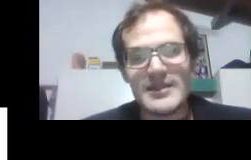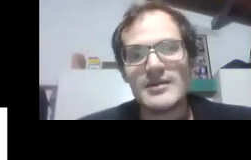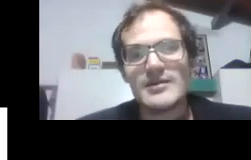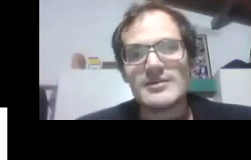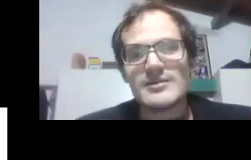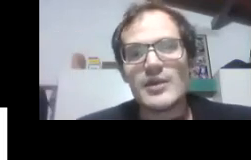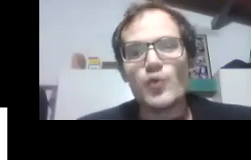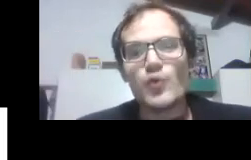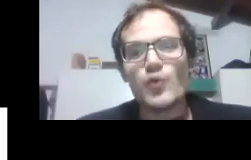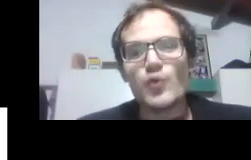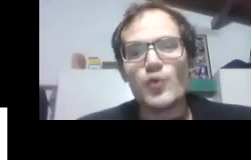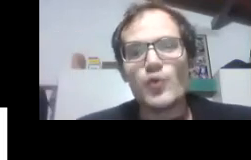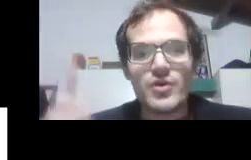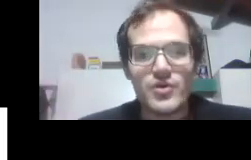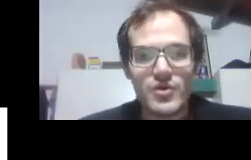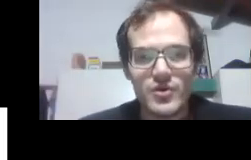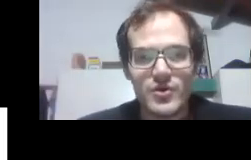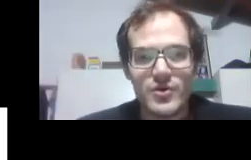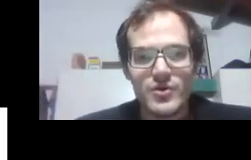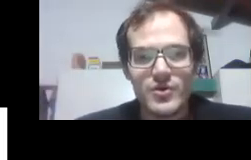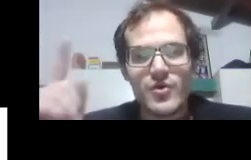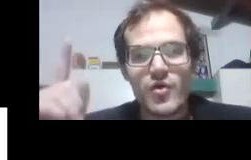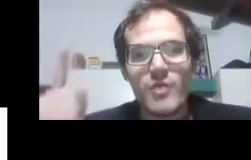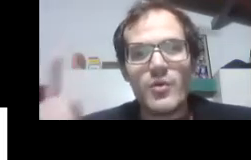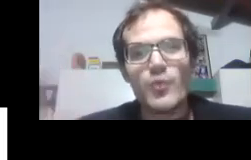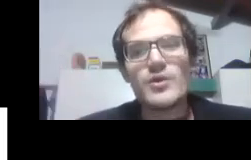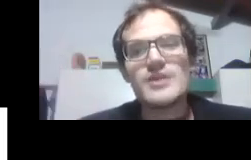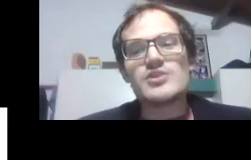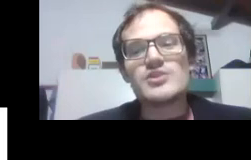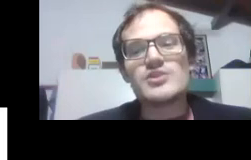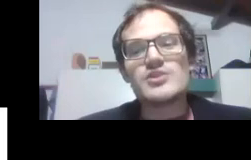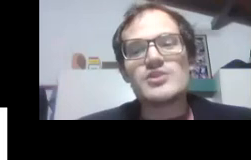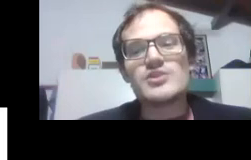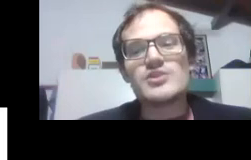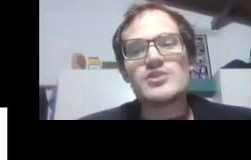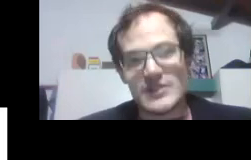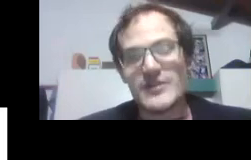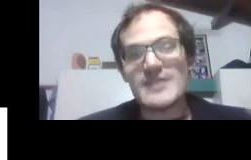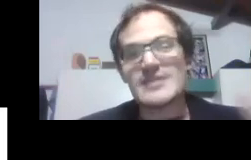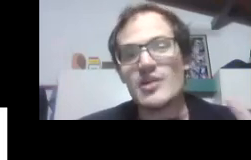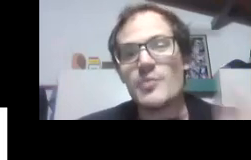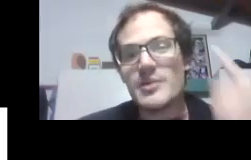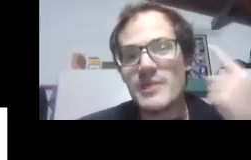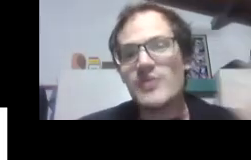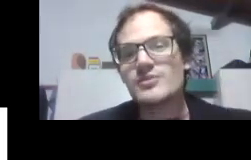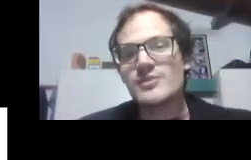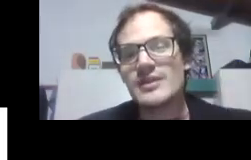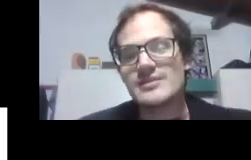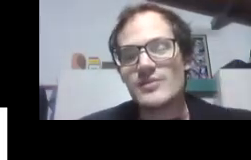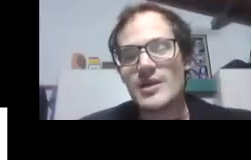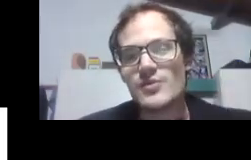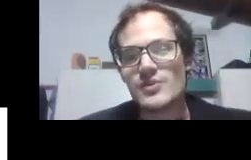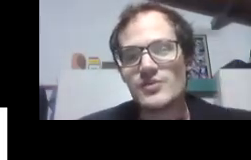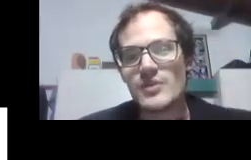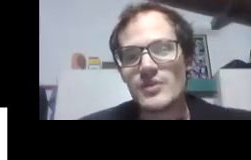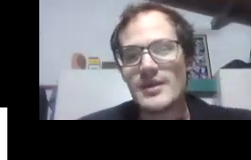protesta dicen, se usa la palabra criollo como un insulto, dicen. O sea, fíjense, los primeros en hacer